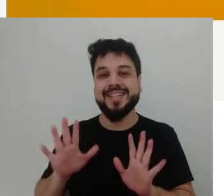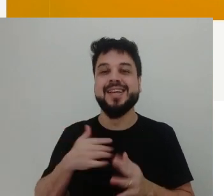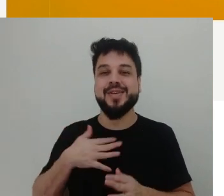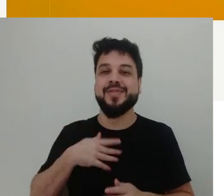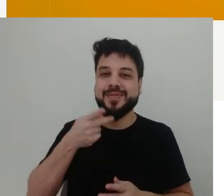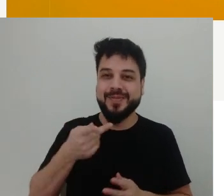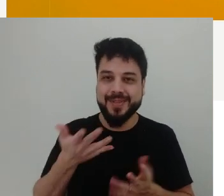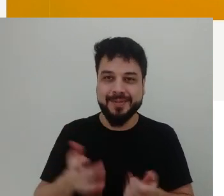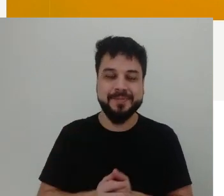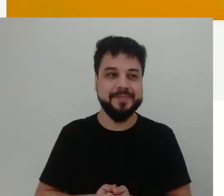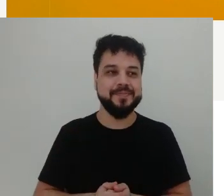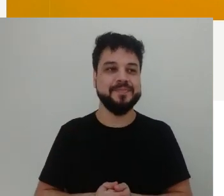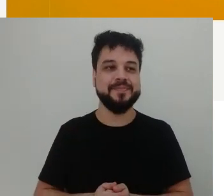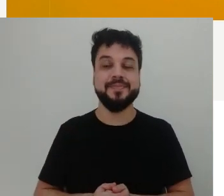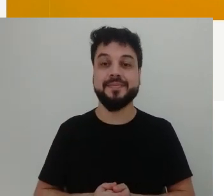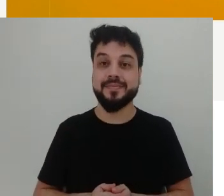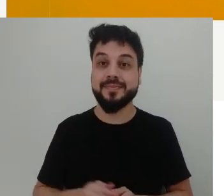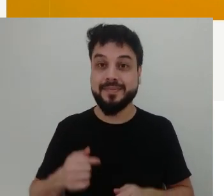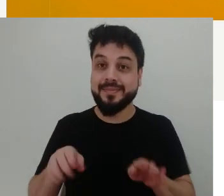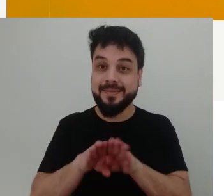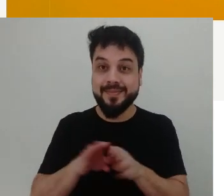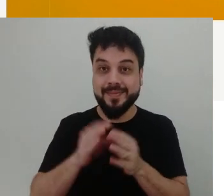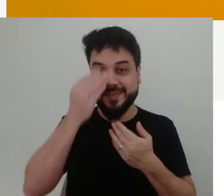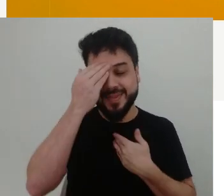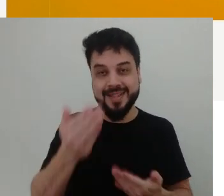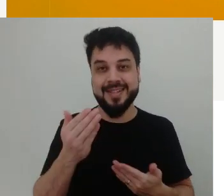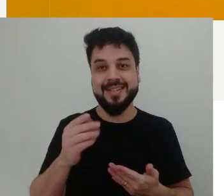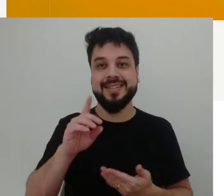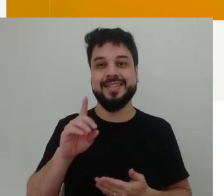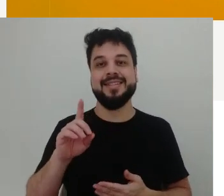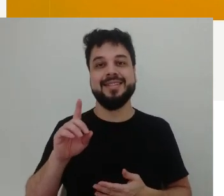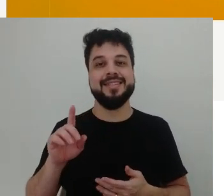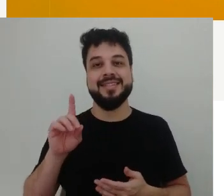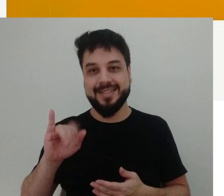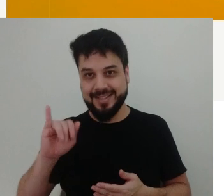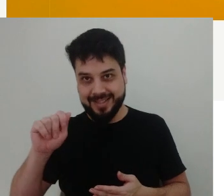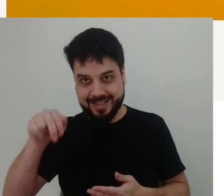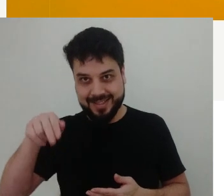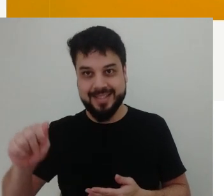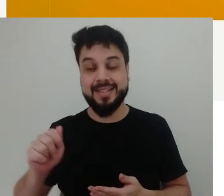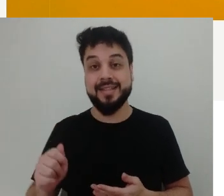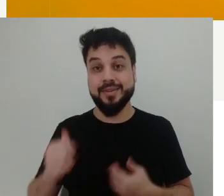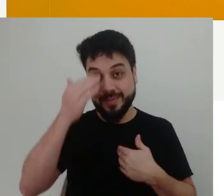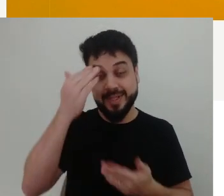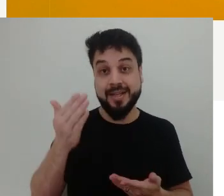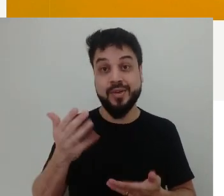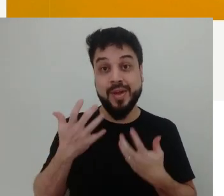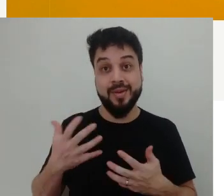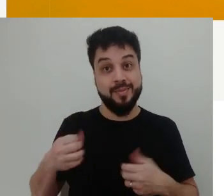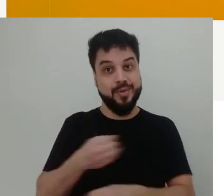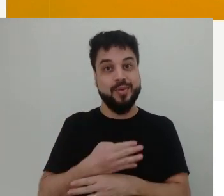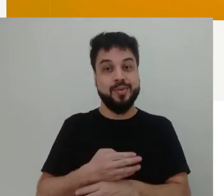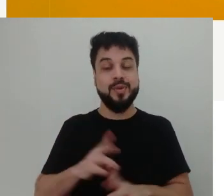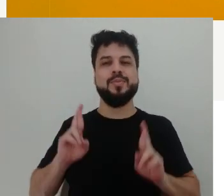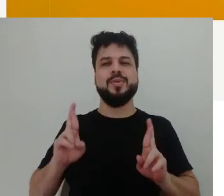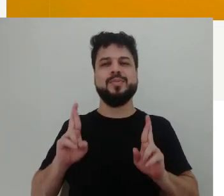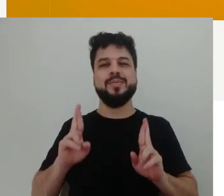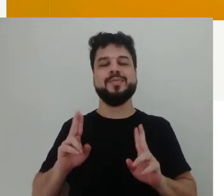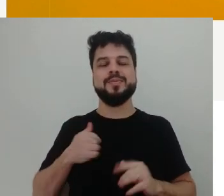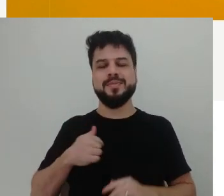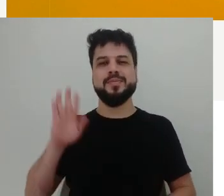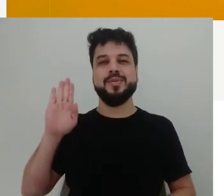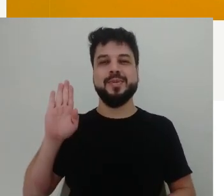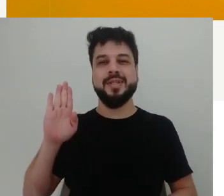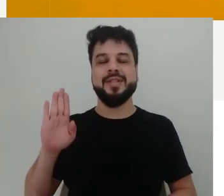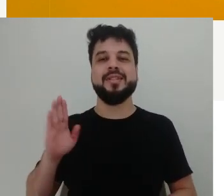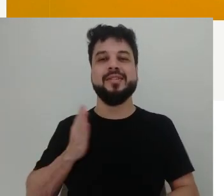de Americanistas. Ahora, si la señora tiene organización de actividades antes, yo